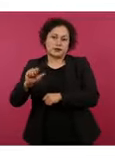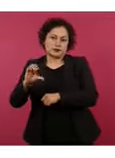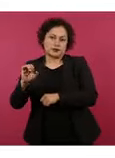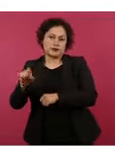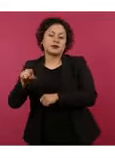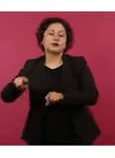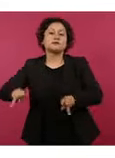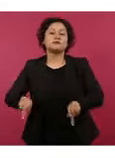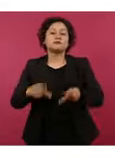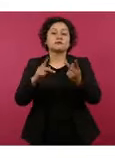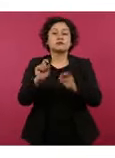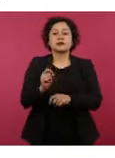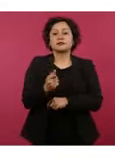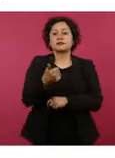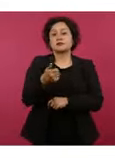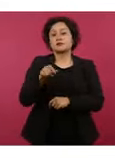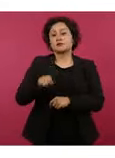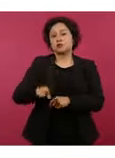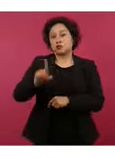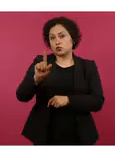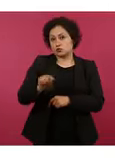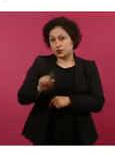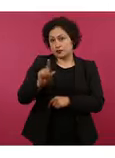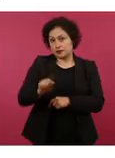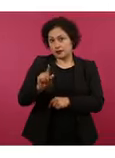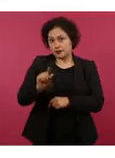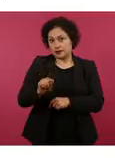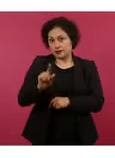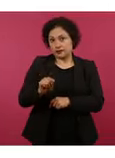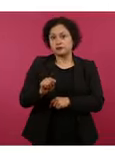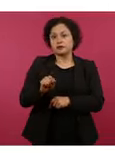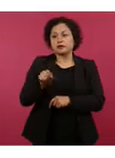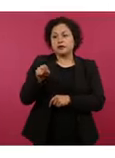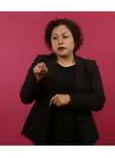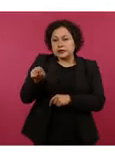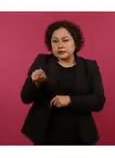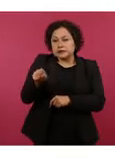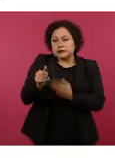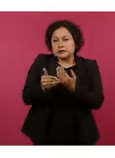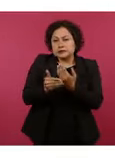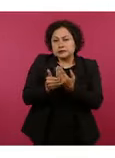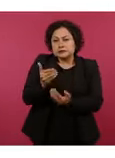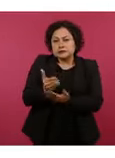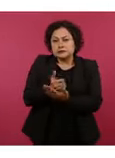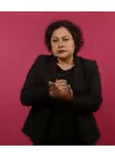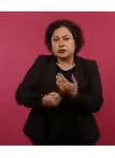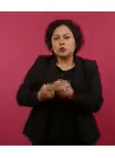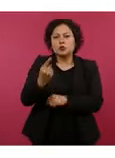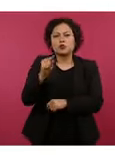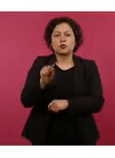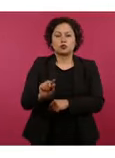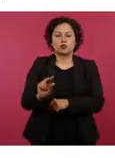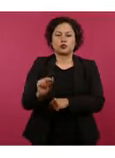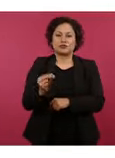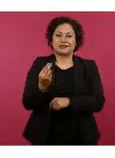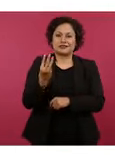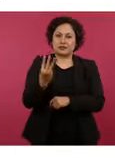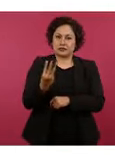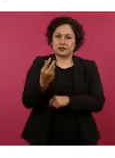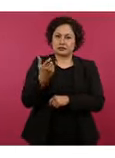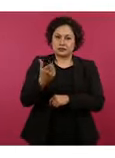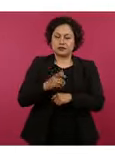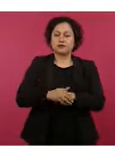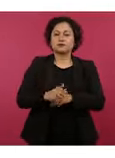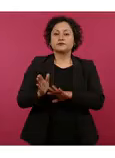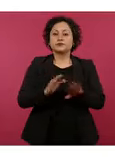en 26 pesos con 70 centavos, aún con 1.83 pesos de indicador de ganancia. Nos encontramos también, por